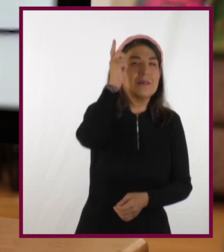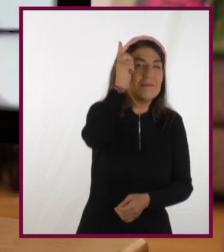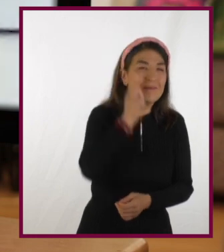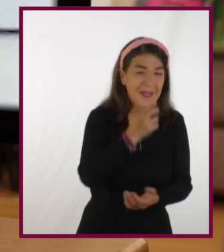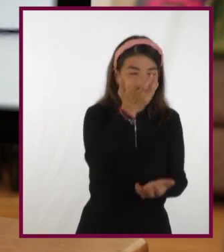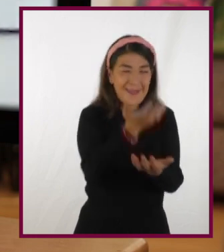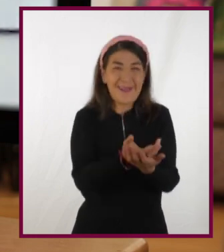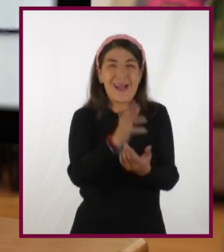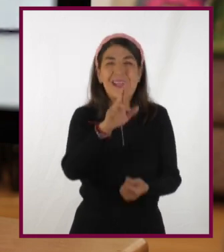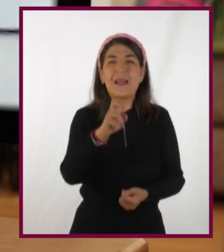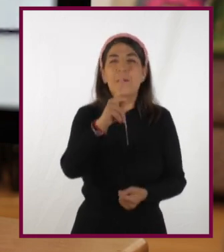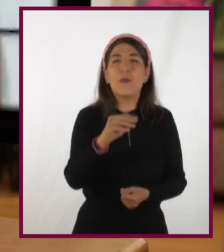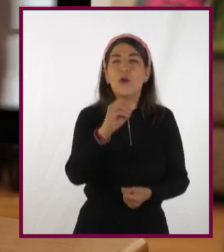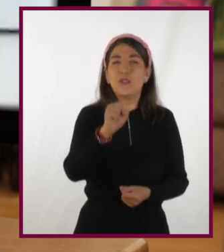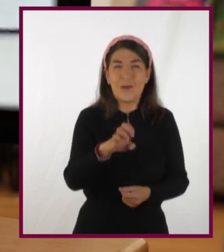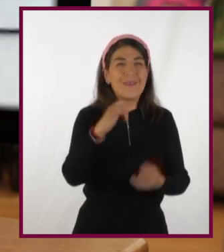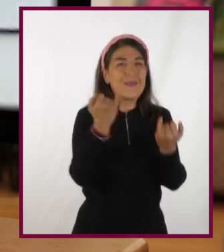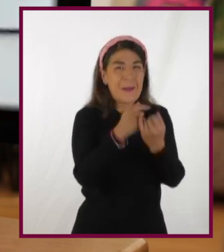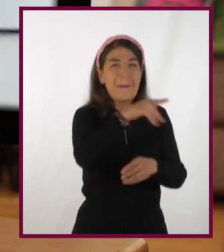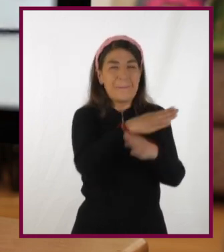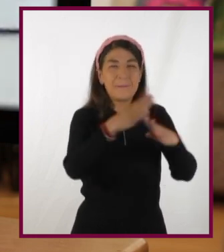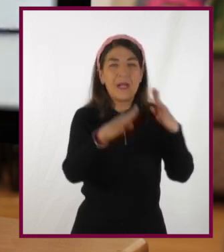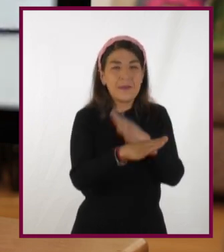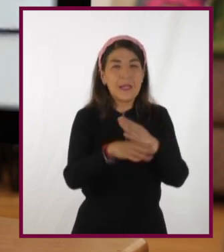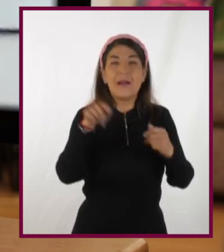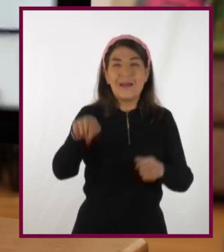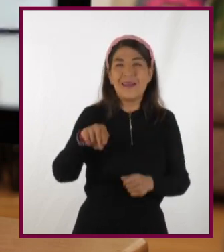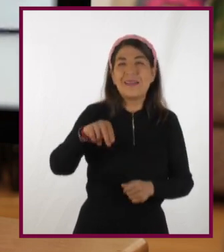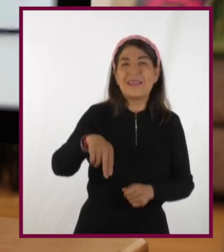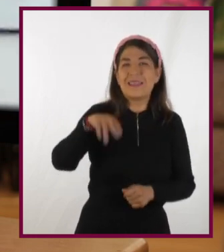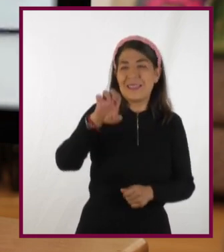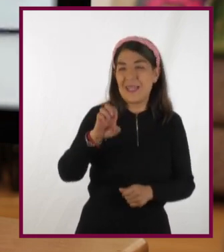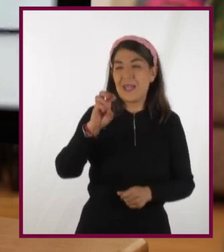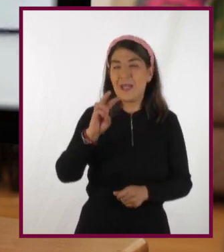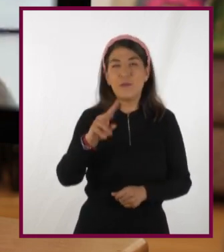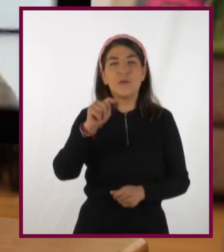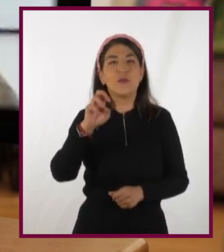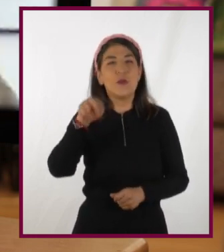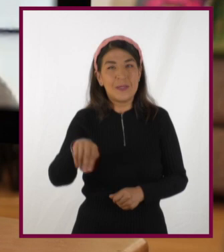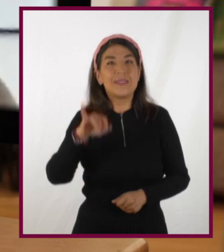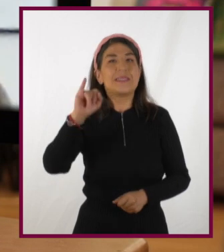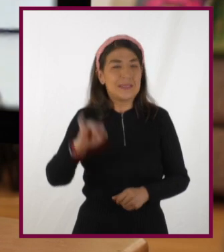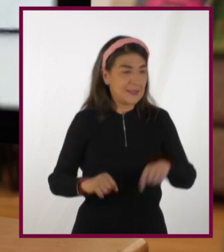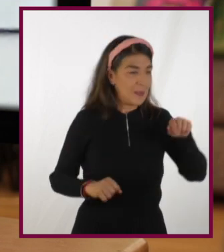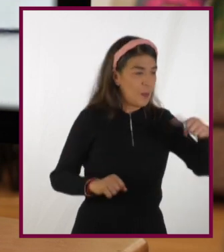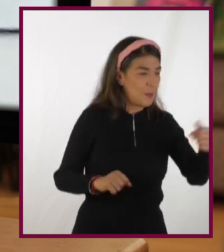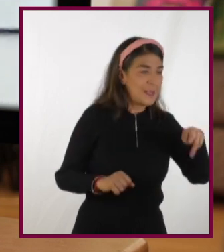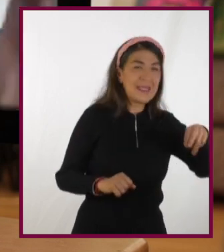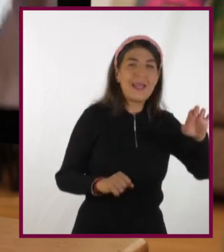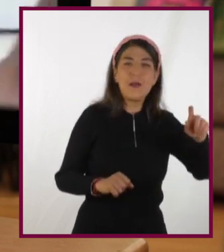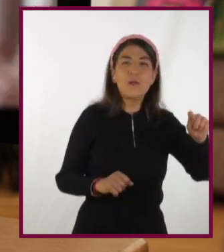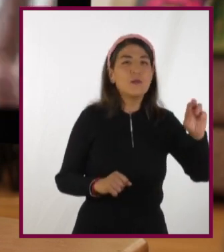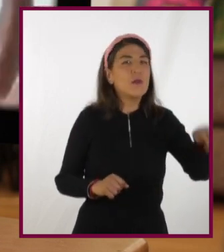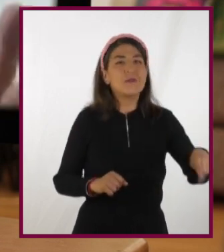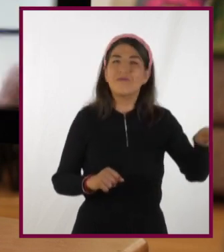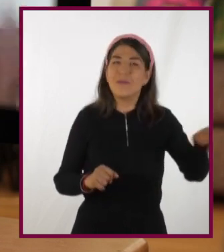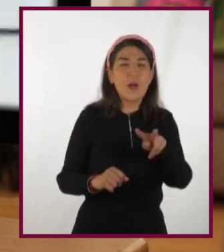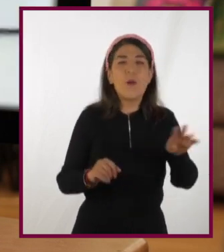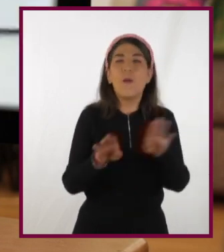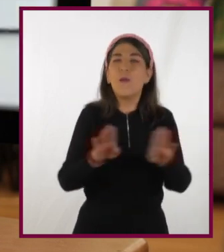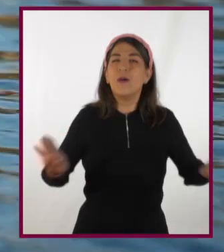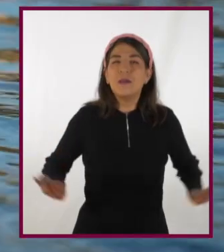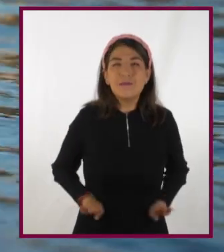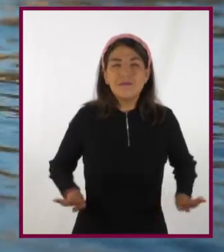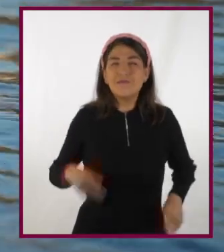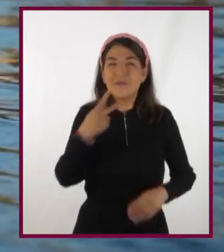reposo, y típicamente la diferencia entre un fluido newtoniano y uno no newtoniano radica en cómo se comportan